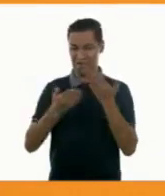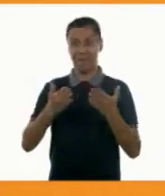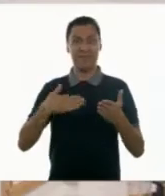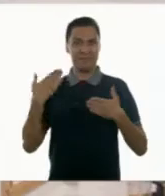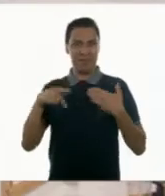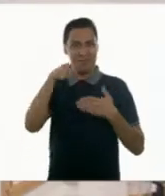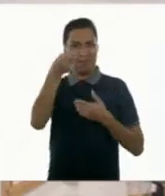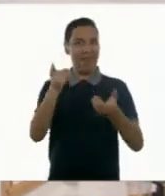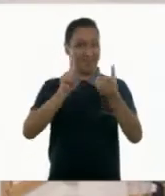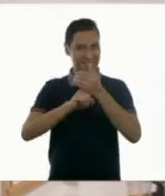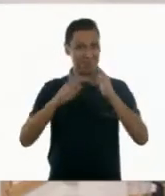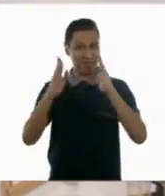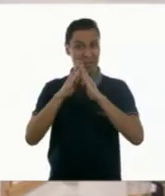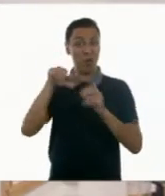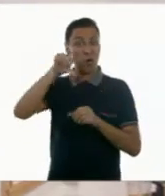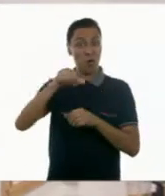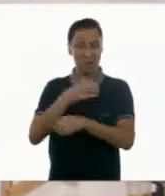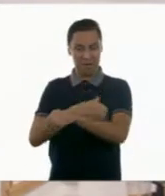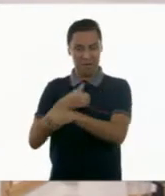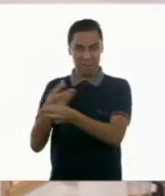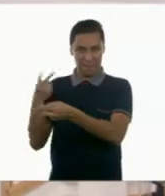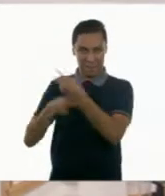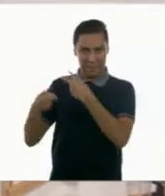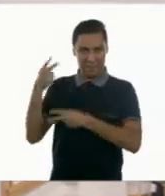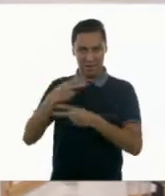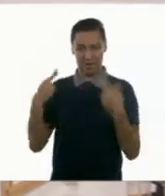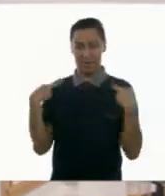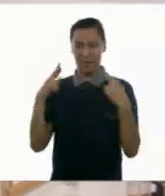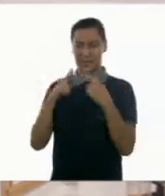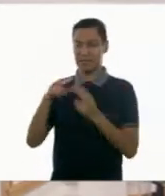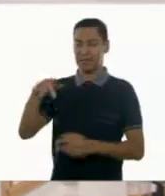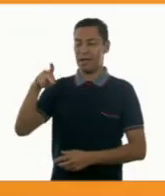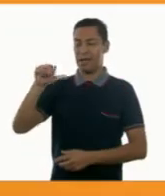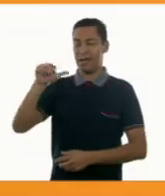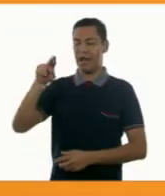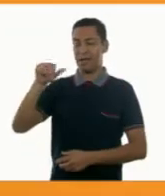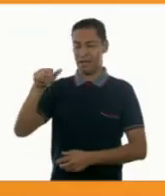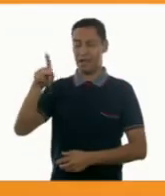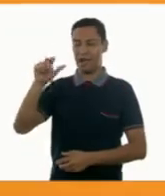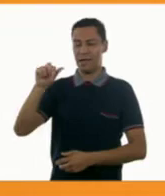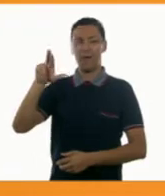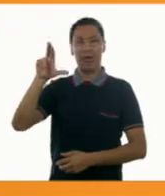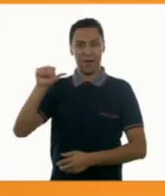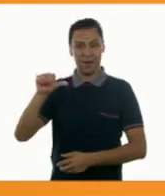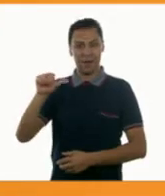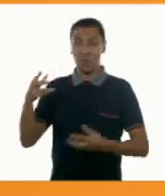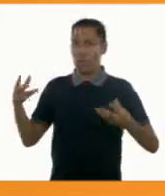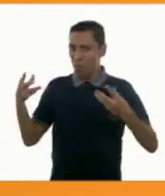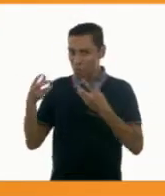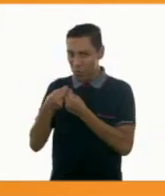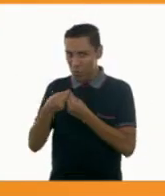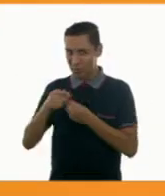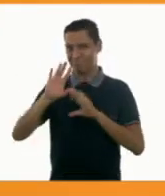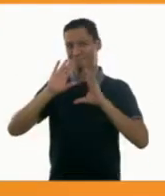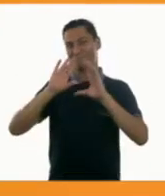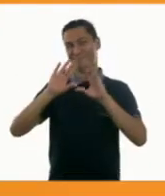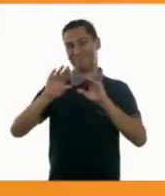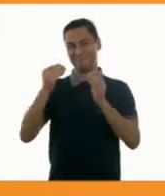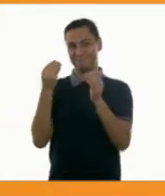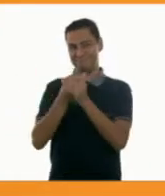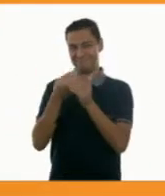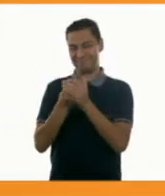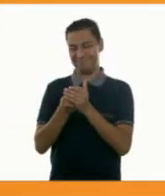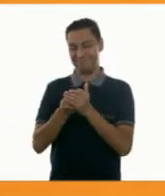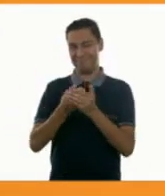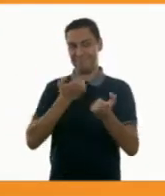nos acompaña la maestra Diana Carla Durán Dávila. Juntas vamos a tener el gusto de estar con ustedes en esta sesión de